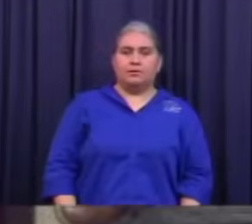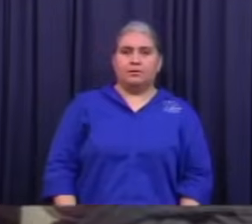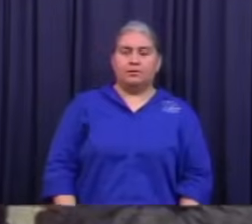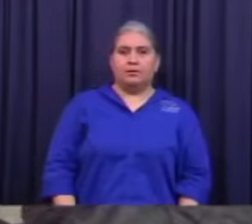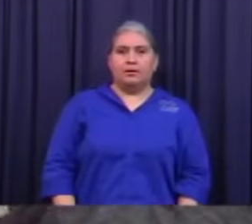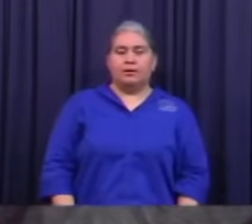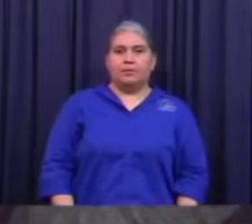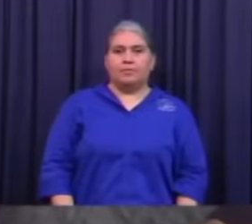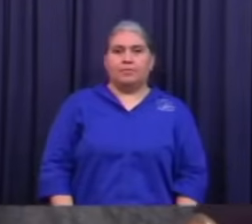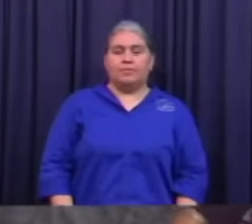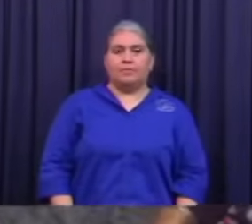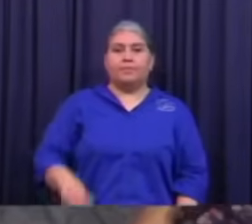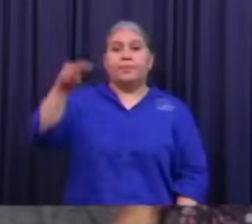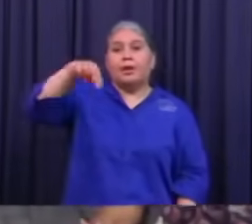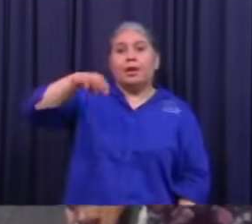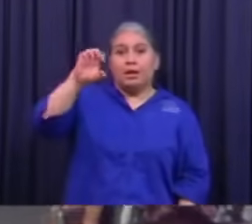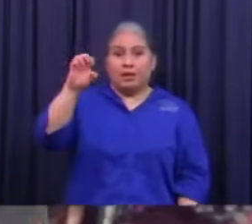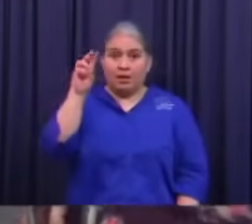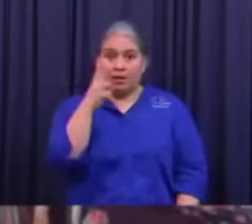triste